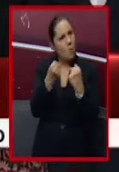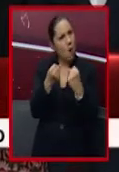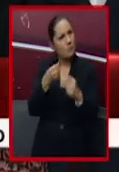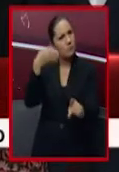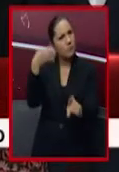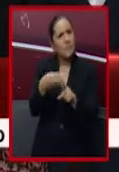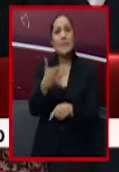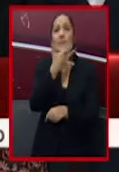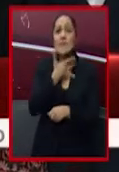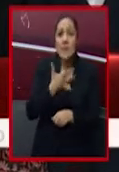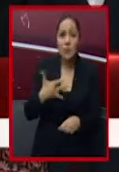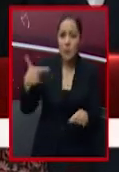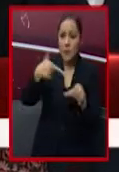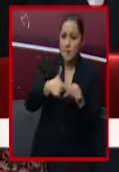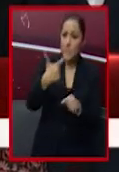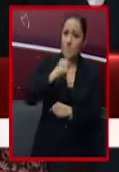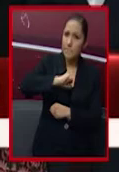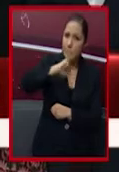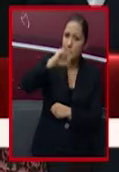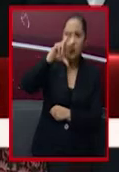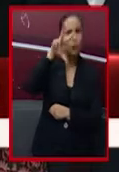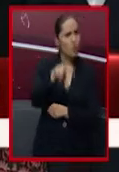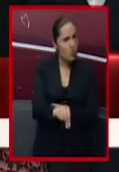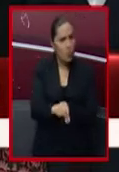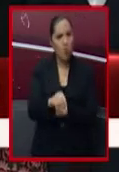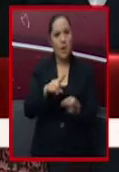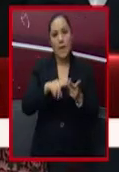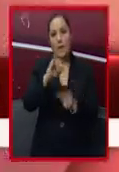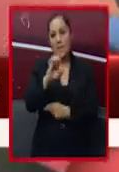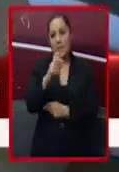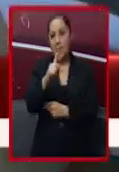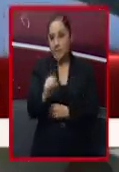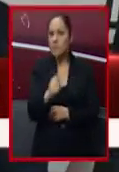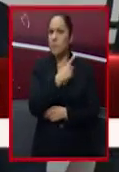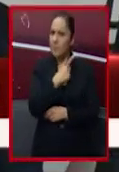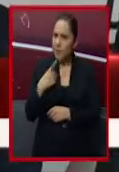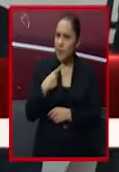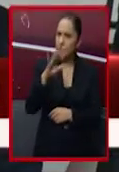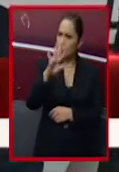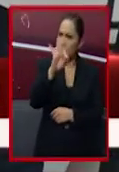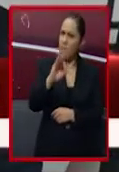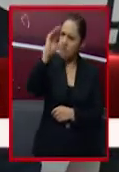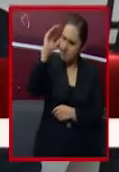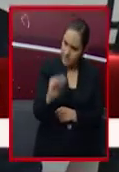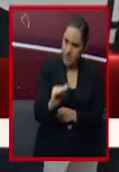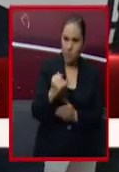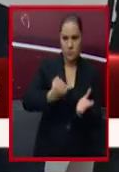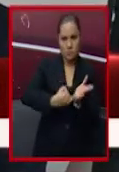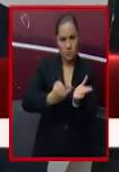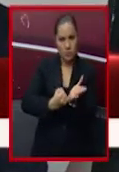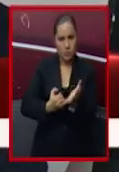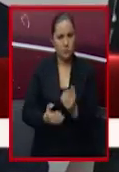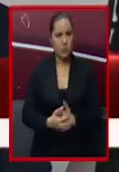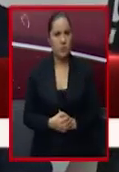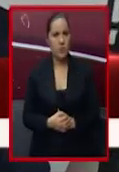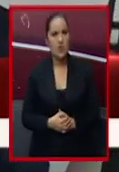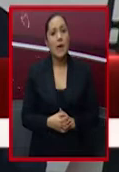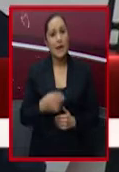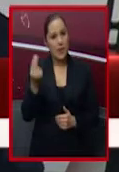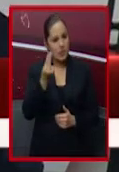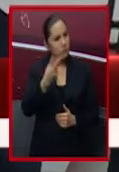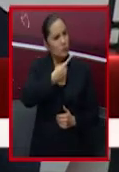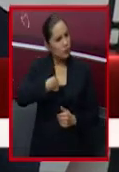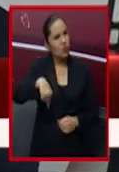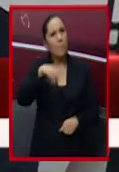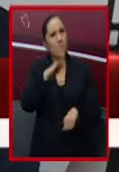la reducción del 50% del IEPS a la gasolina. Pondremos enorme énfasis en completar la